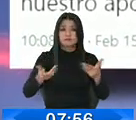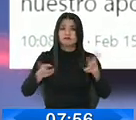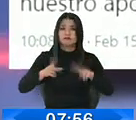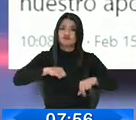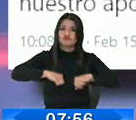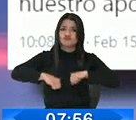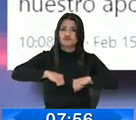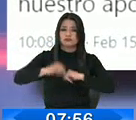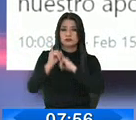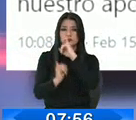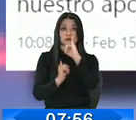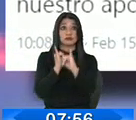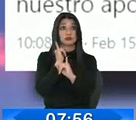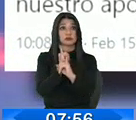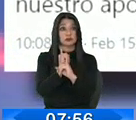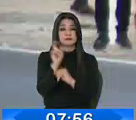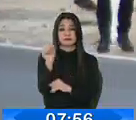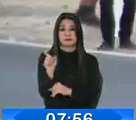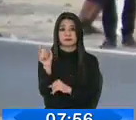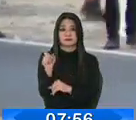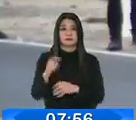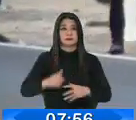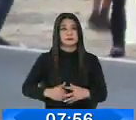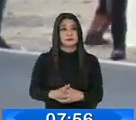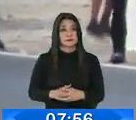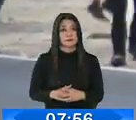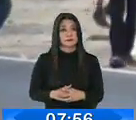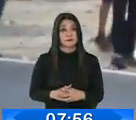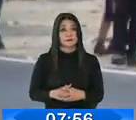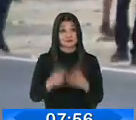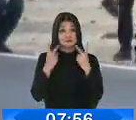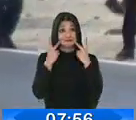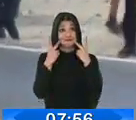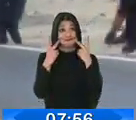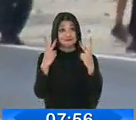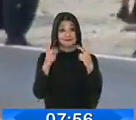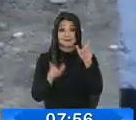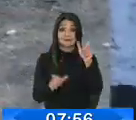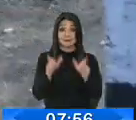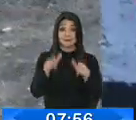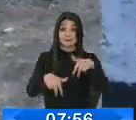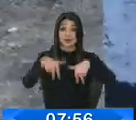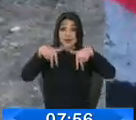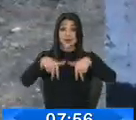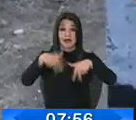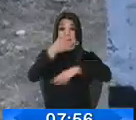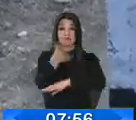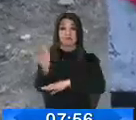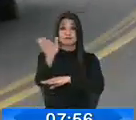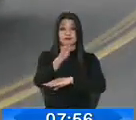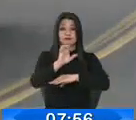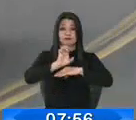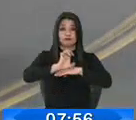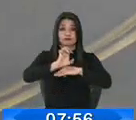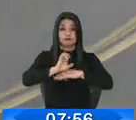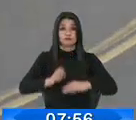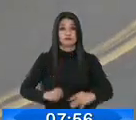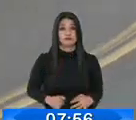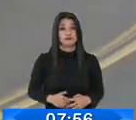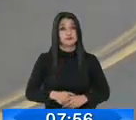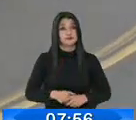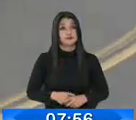trámites internacionales que se requieren. En la escena del accidente, flameó la bandera ecuatoriana.